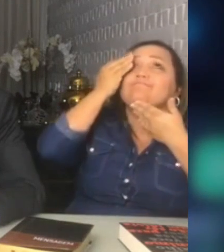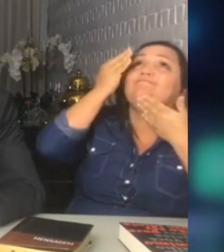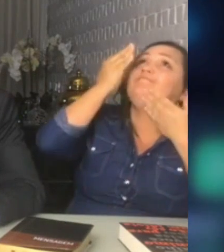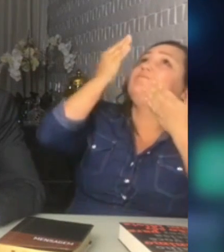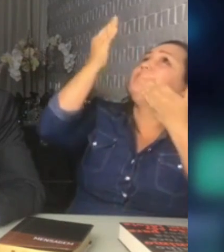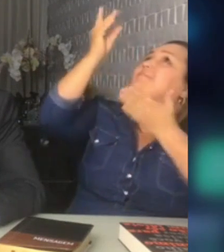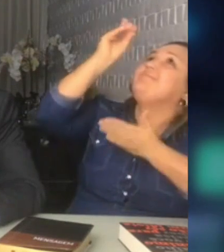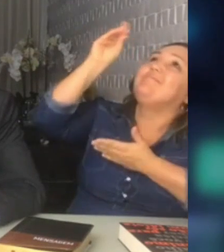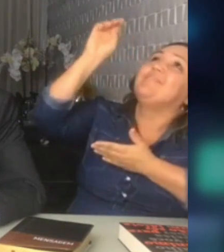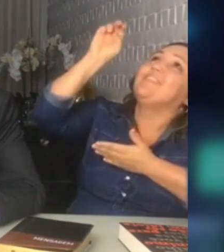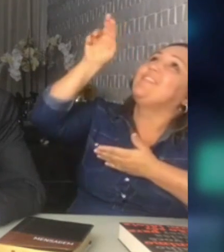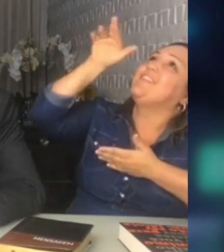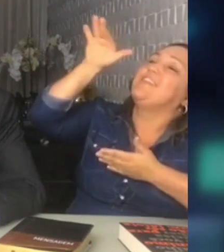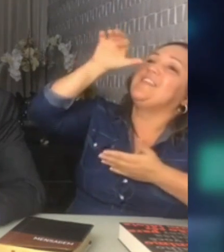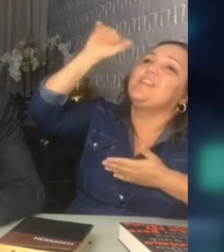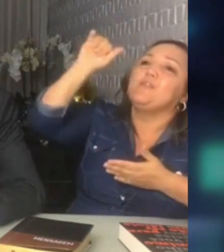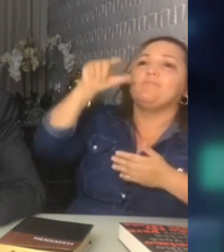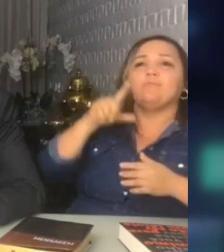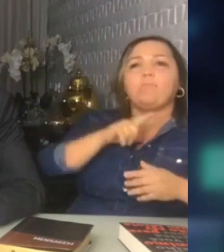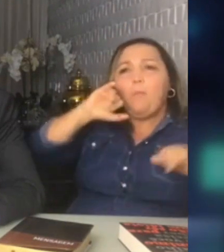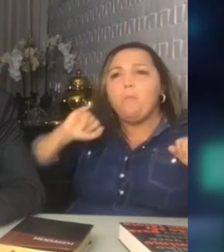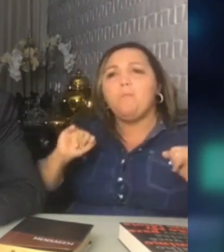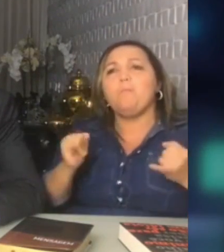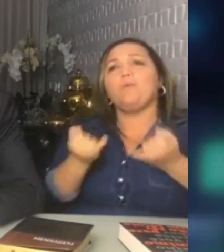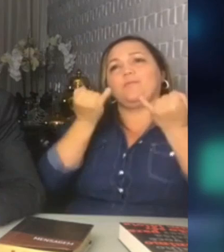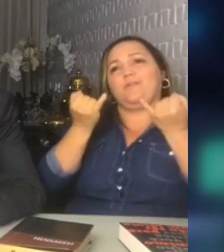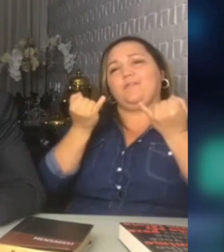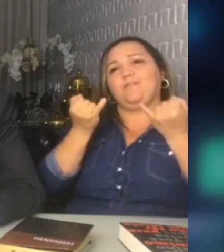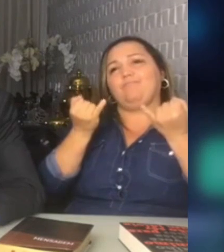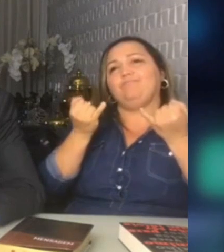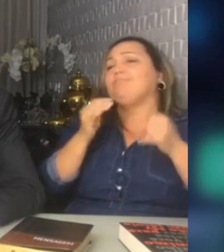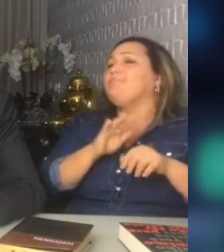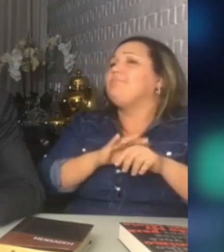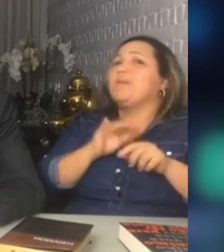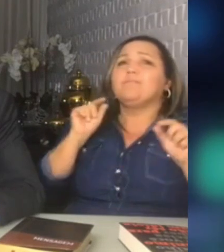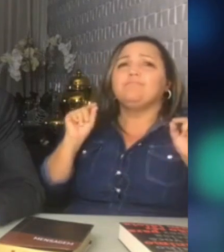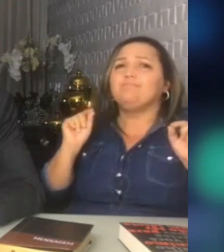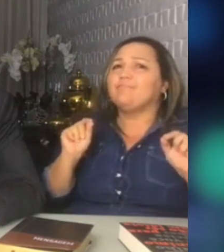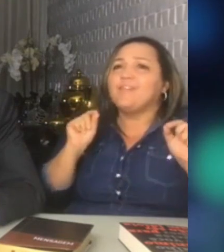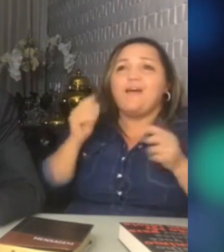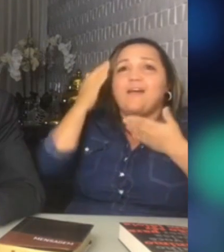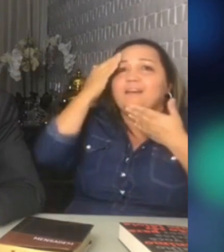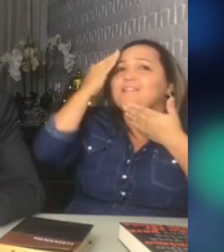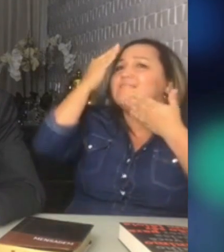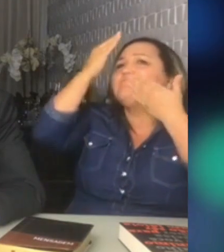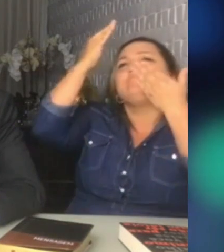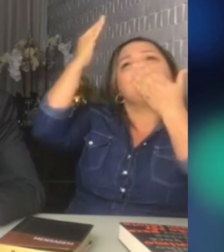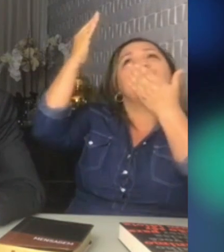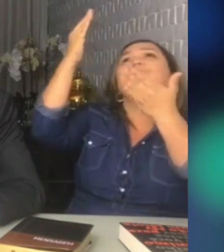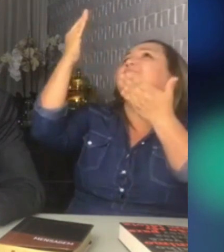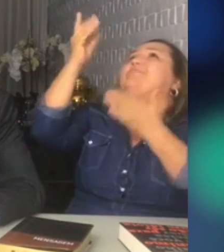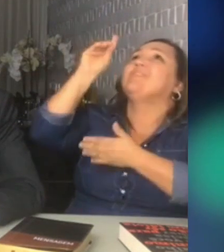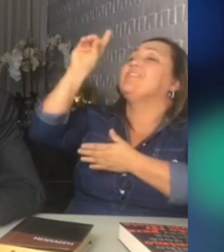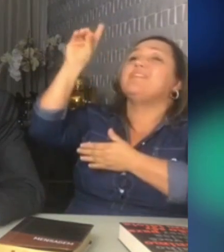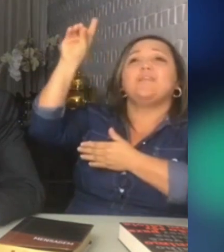experiencia y lo que tenemos que hacer es saber separar el discurso de un diputado federal que es responsable